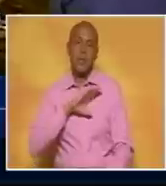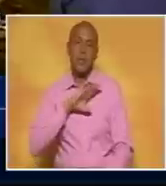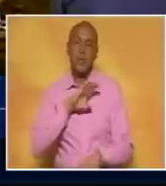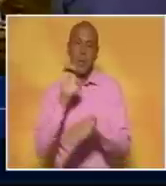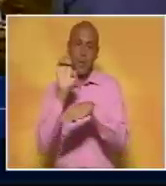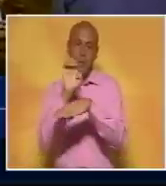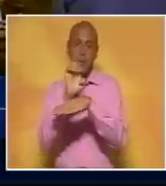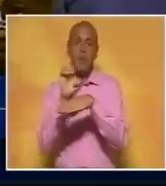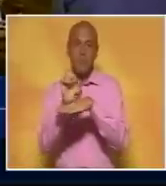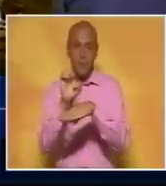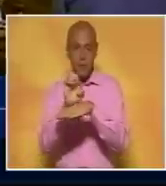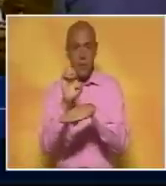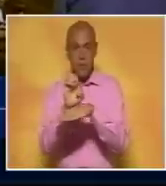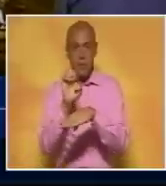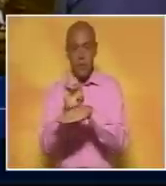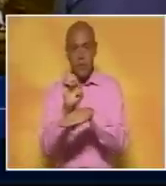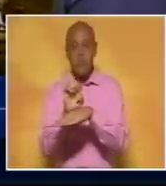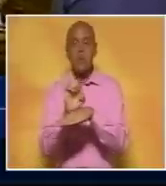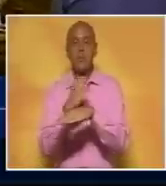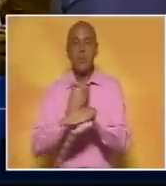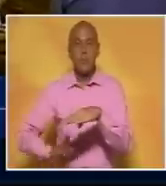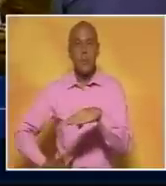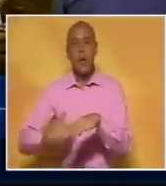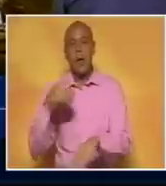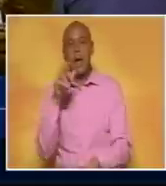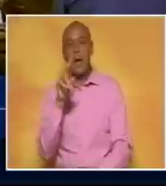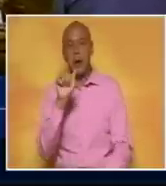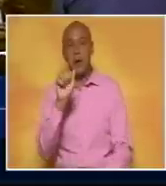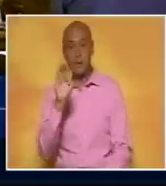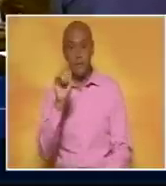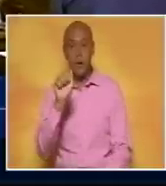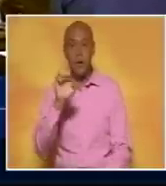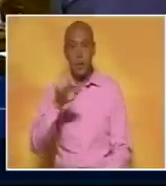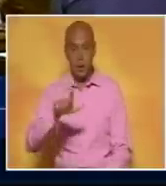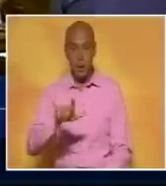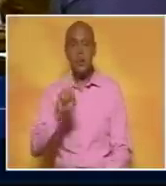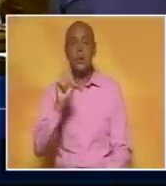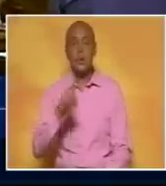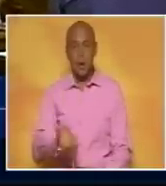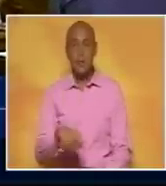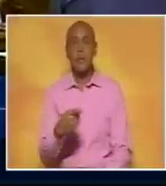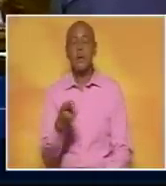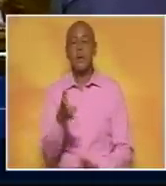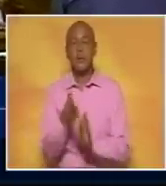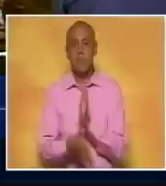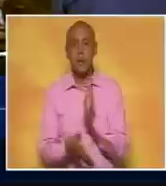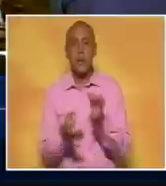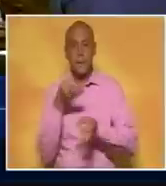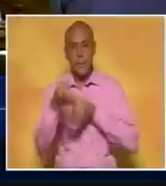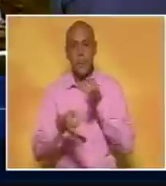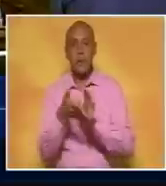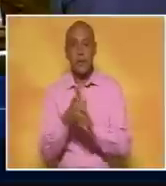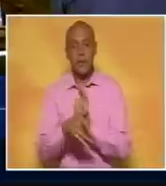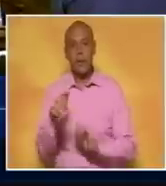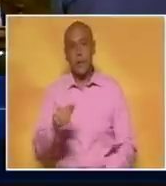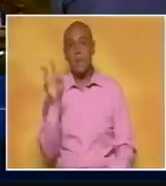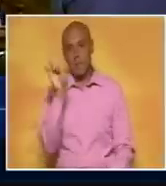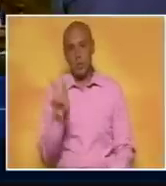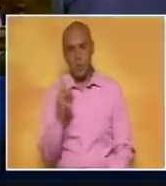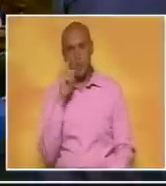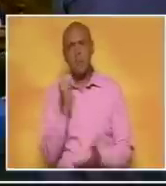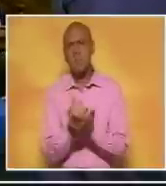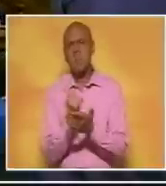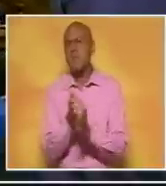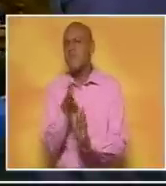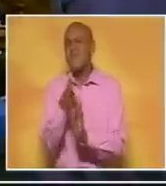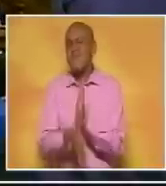Ecuador, Rafael Correa, y también negó que esté Rafael Correa presente en Venezuela. A continuación,